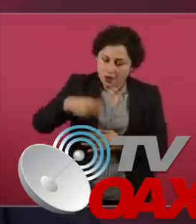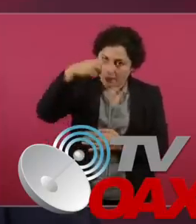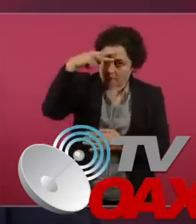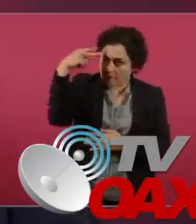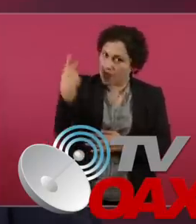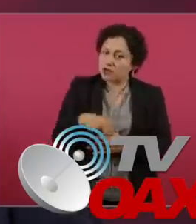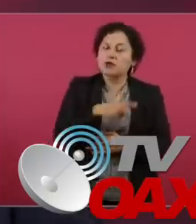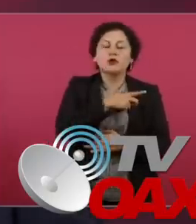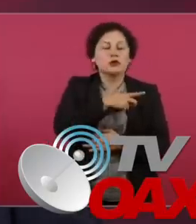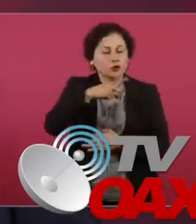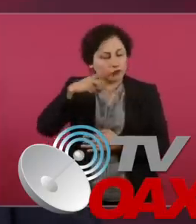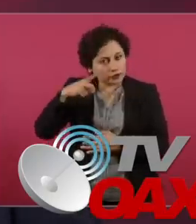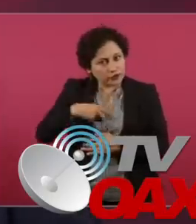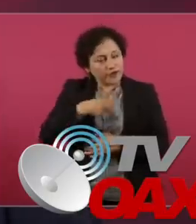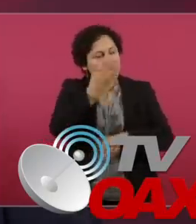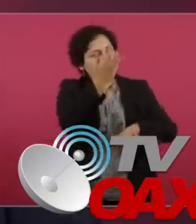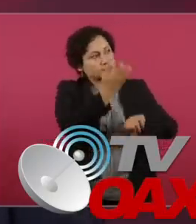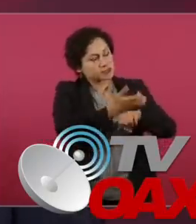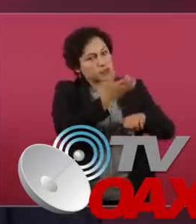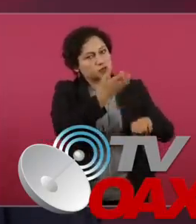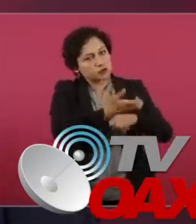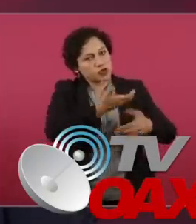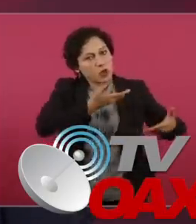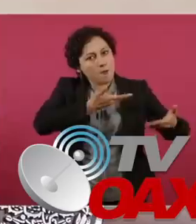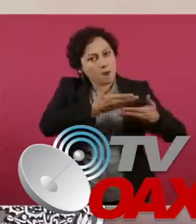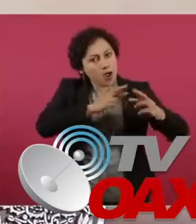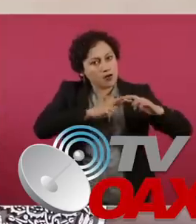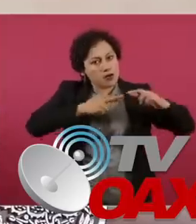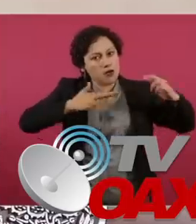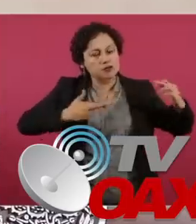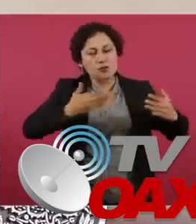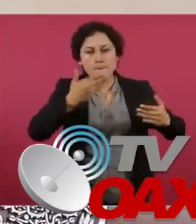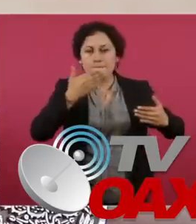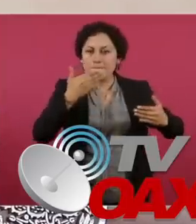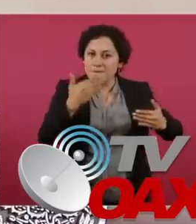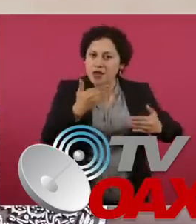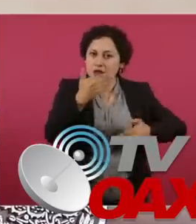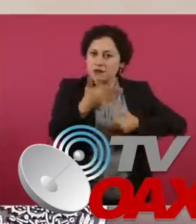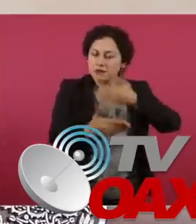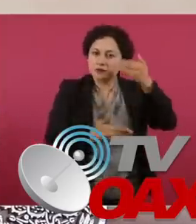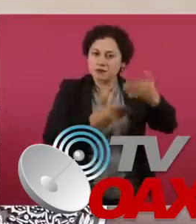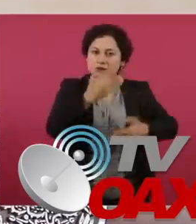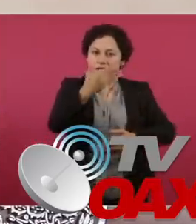Unidos, así de claro, solo